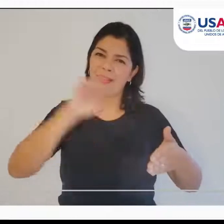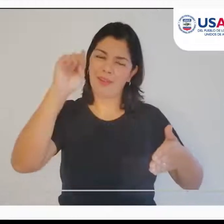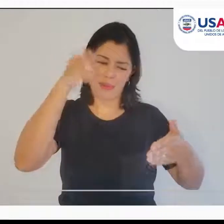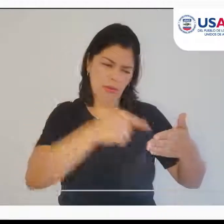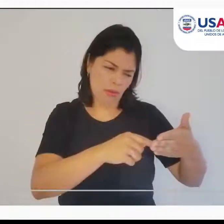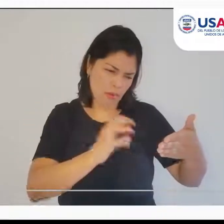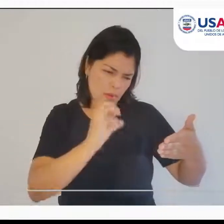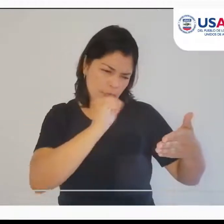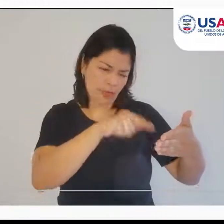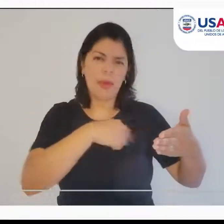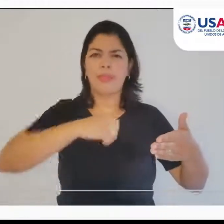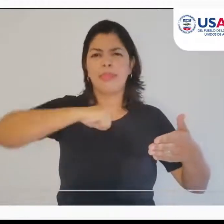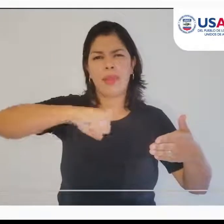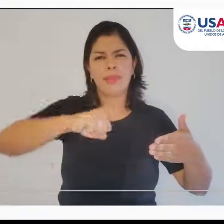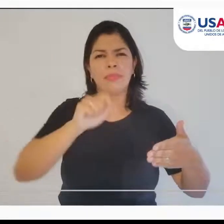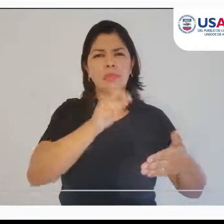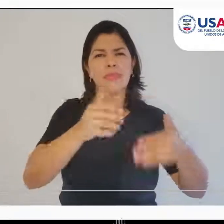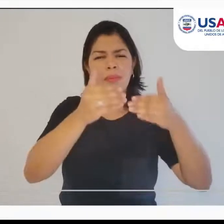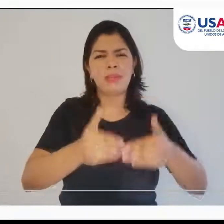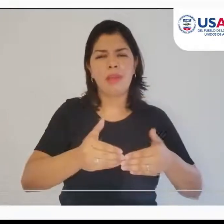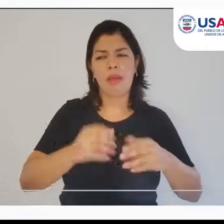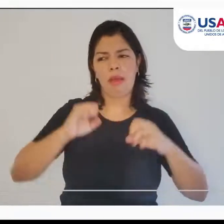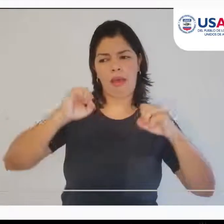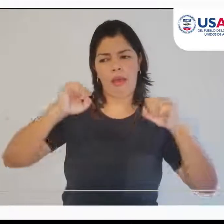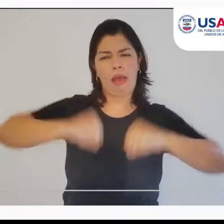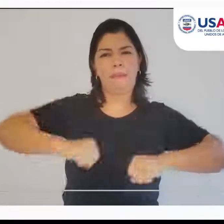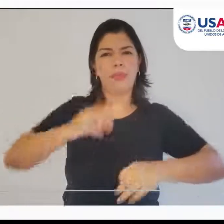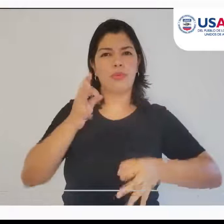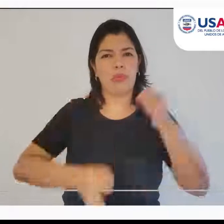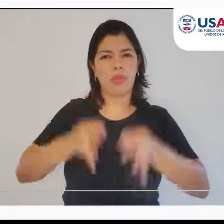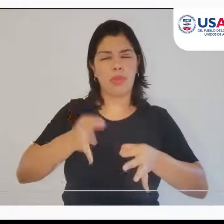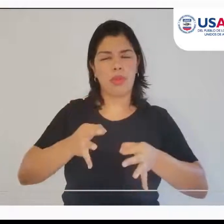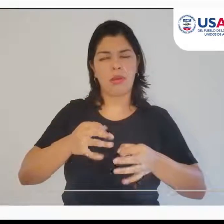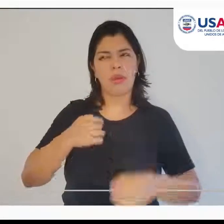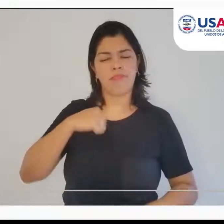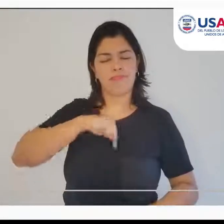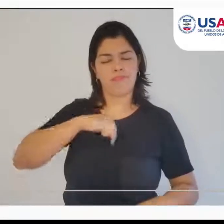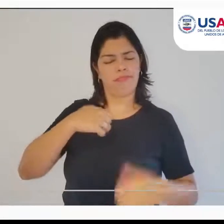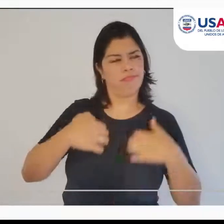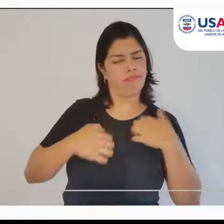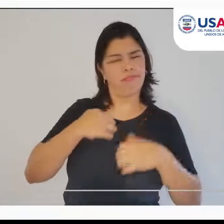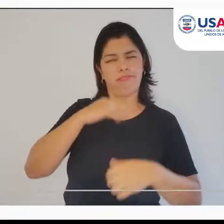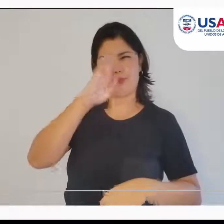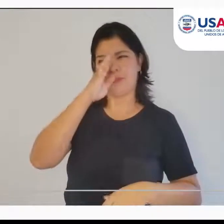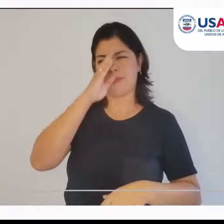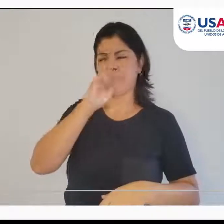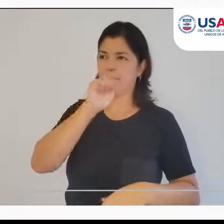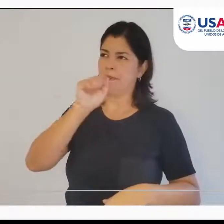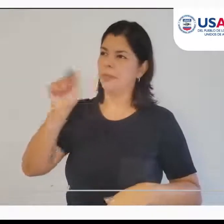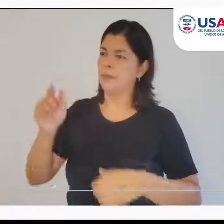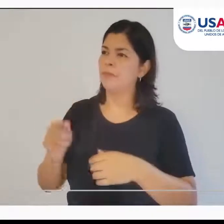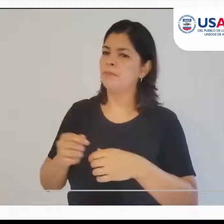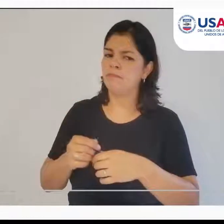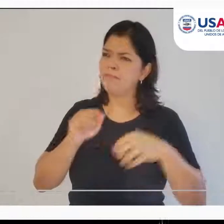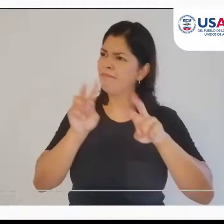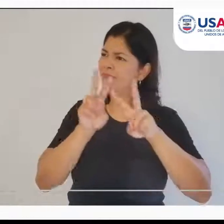las personas con discapacidad y me surgieron muchas dudas. La verdad es que entrando en materia me gustaría que me cuenten